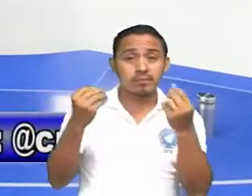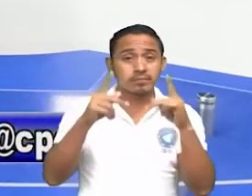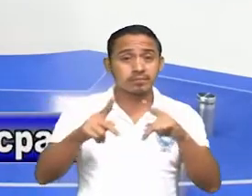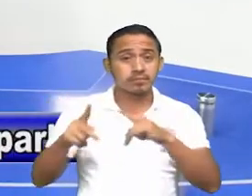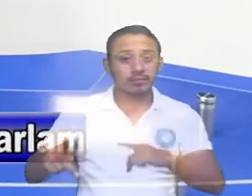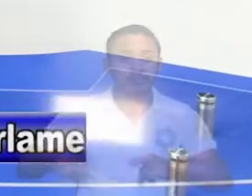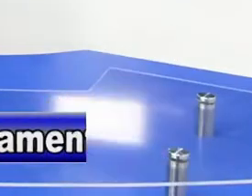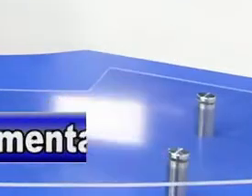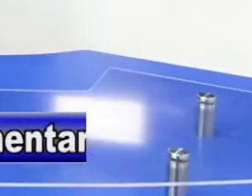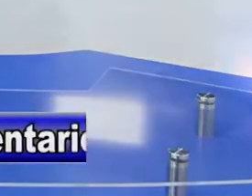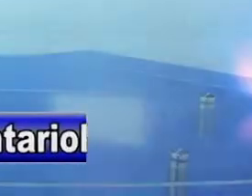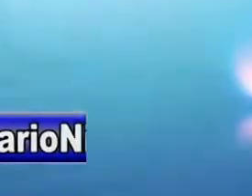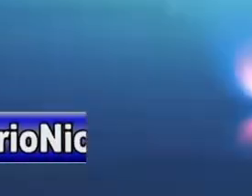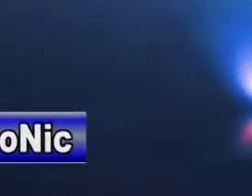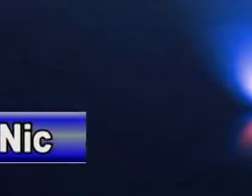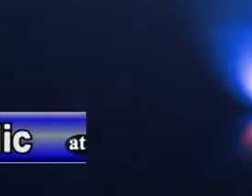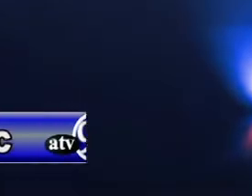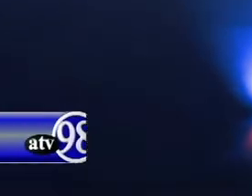turistas.